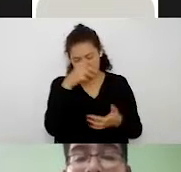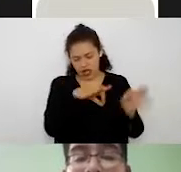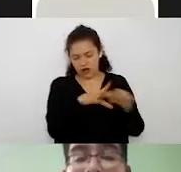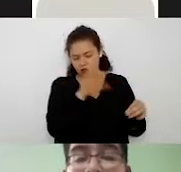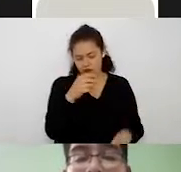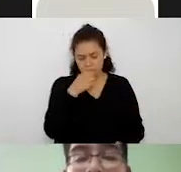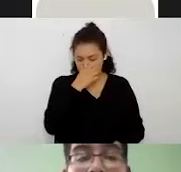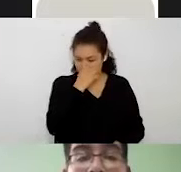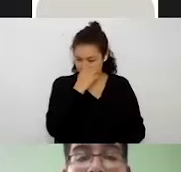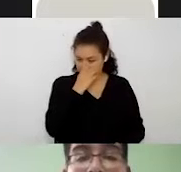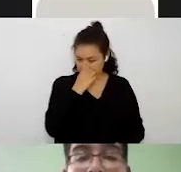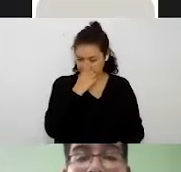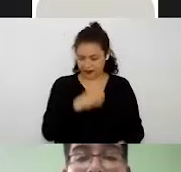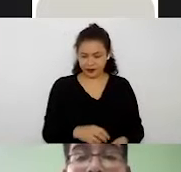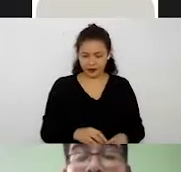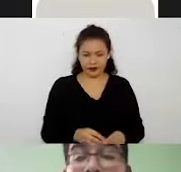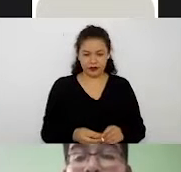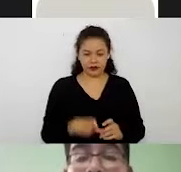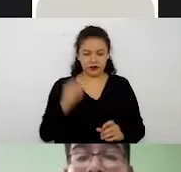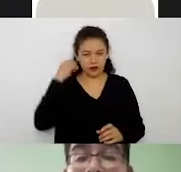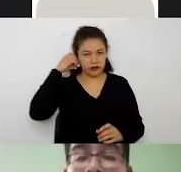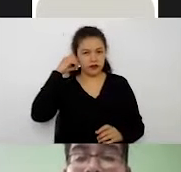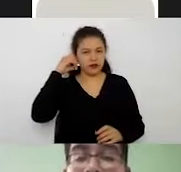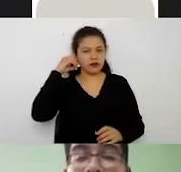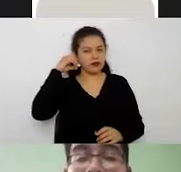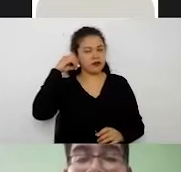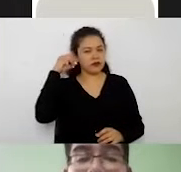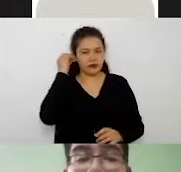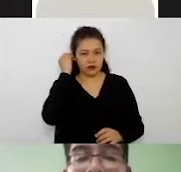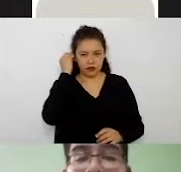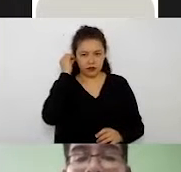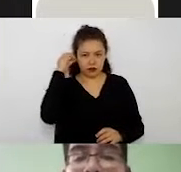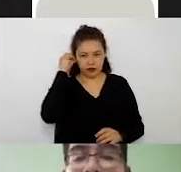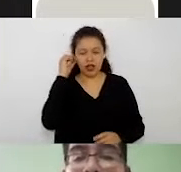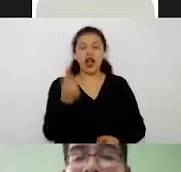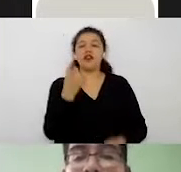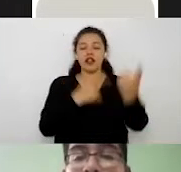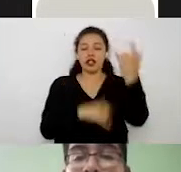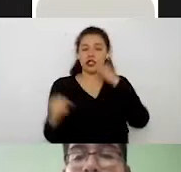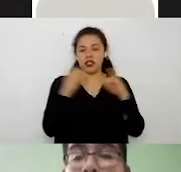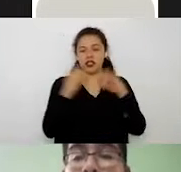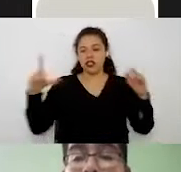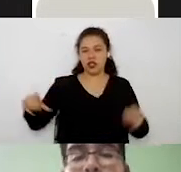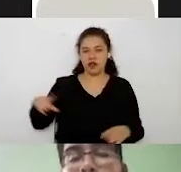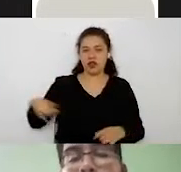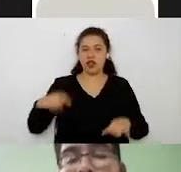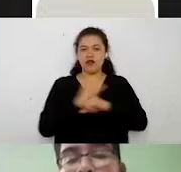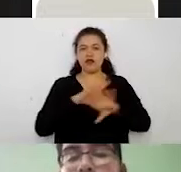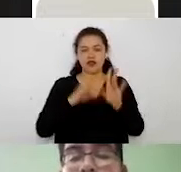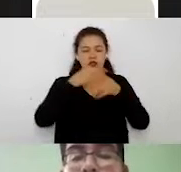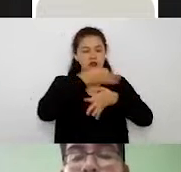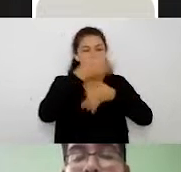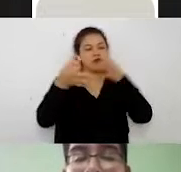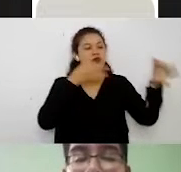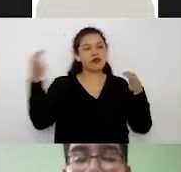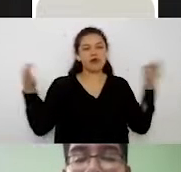vieron, hay instituciones de gobierno que se dedican también a dar cierta información, a compartirla, por